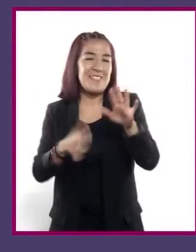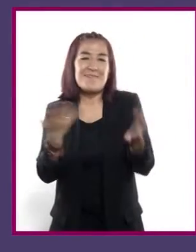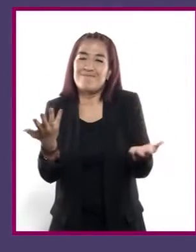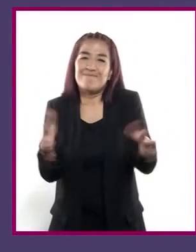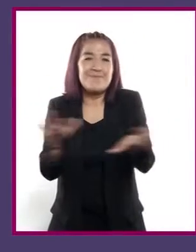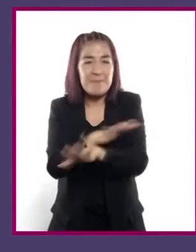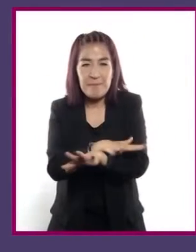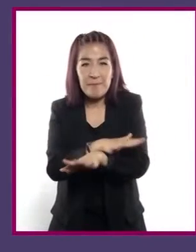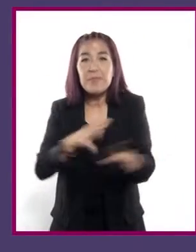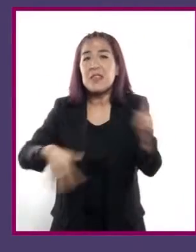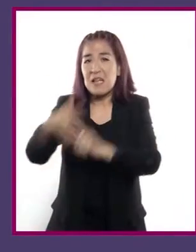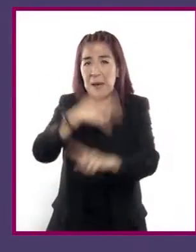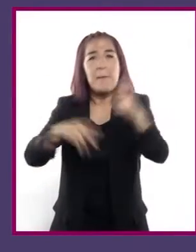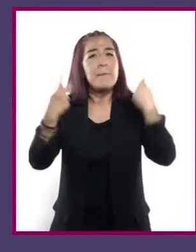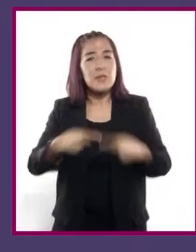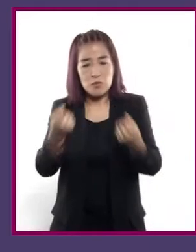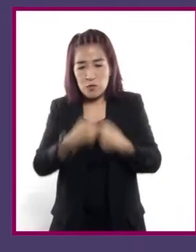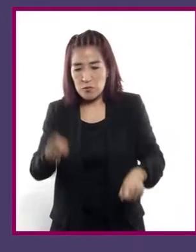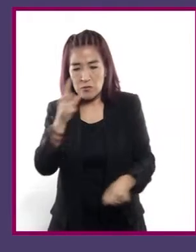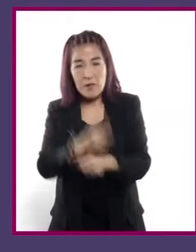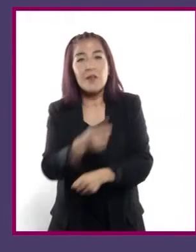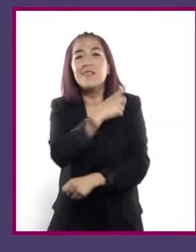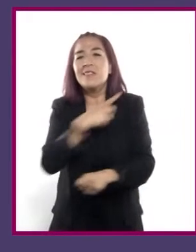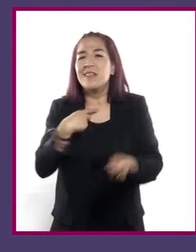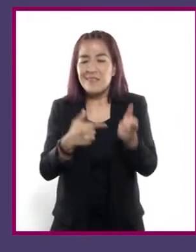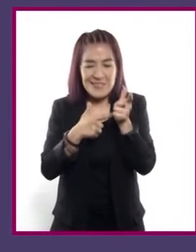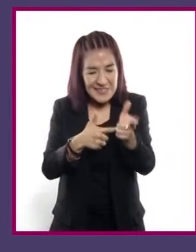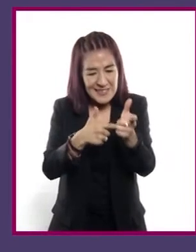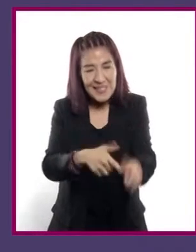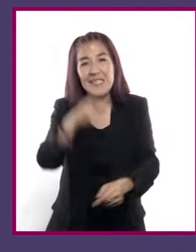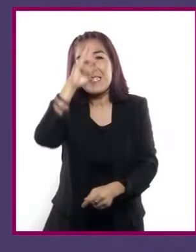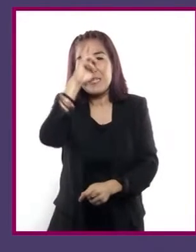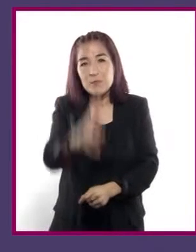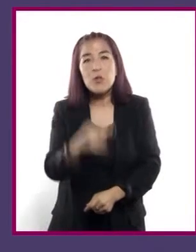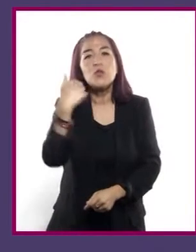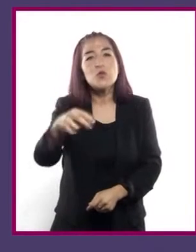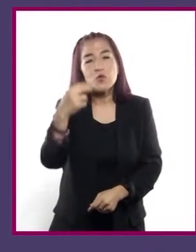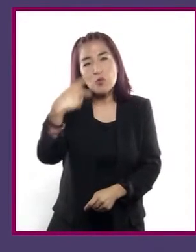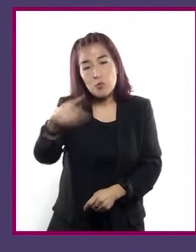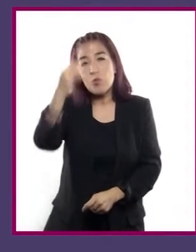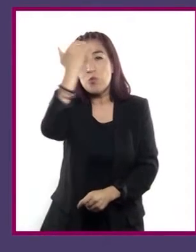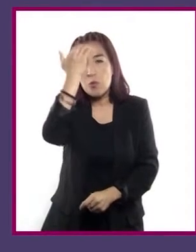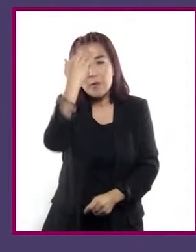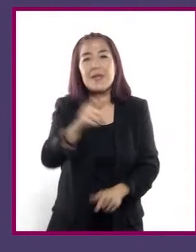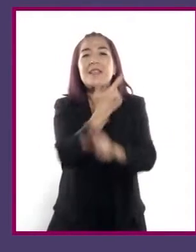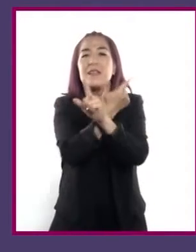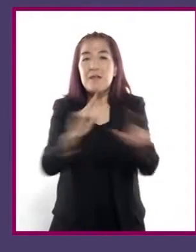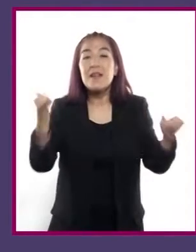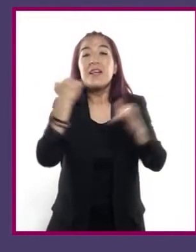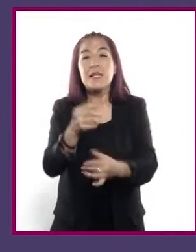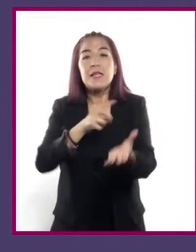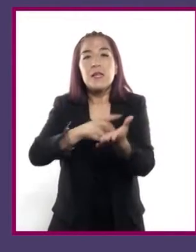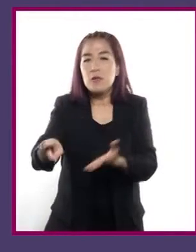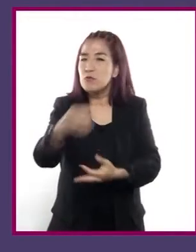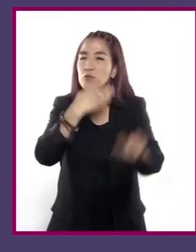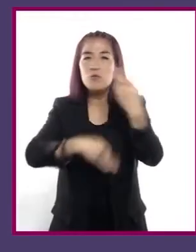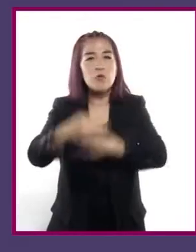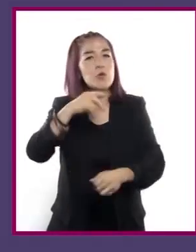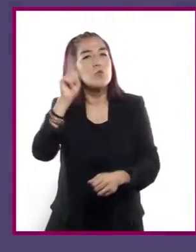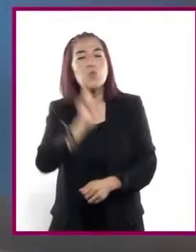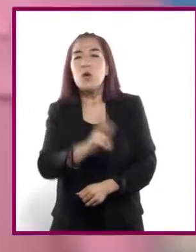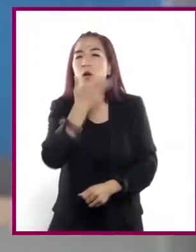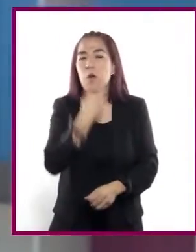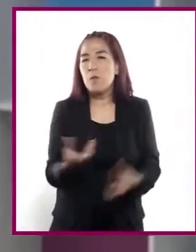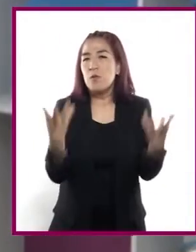la sociedad debe subsistir el respeto y reconocimiento de las libertades y derechos de todas y todos los